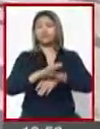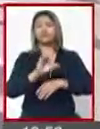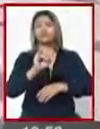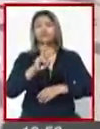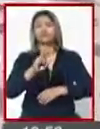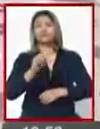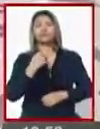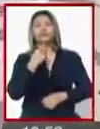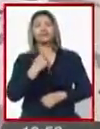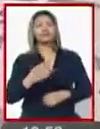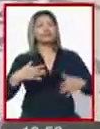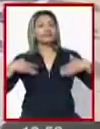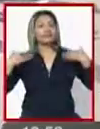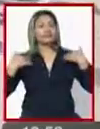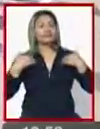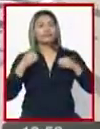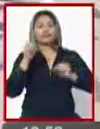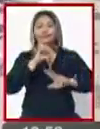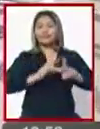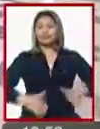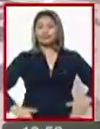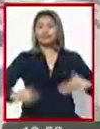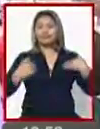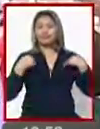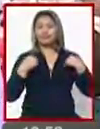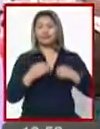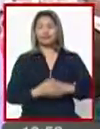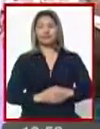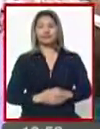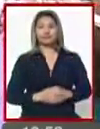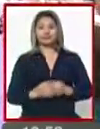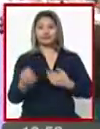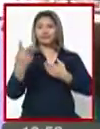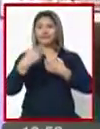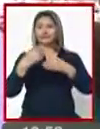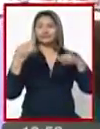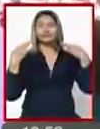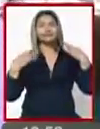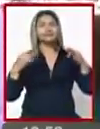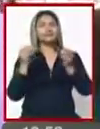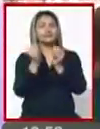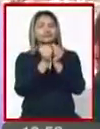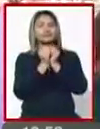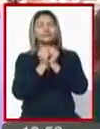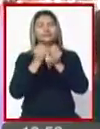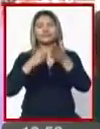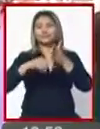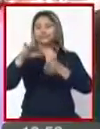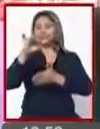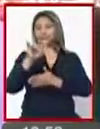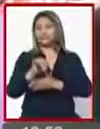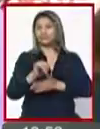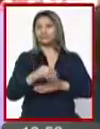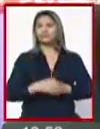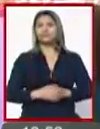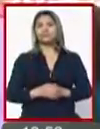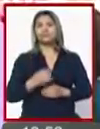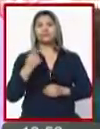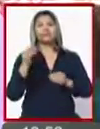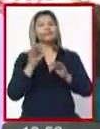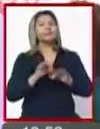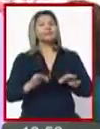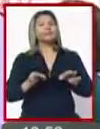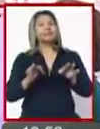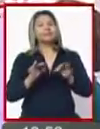cívico, aprovechó para felicitar a los vivientes de esta ciudadela. Participando y festejando junto con la Villa Primero de Mayo, un año